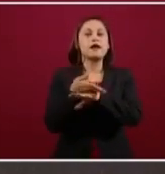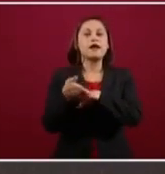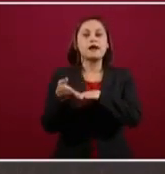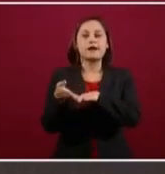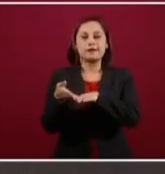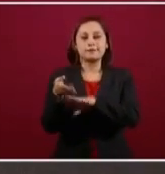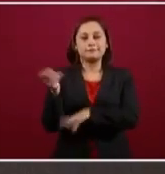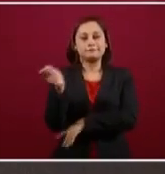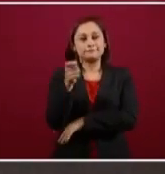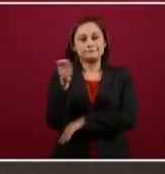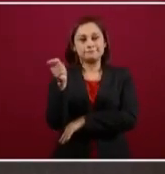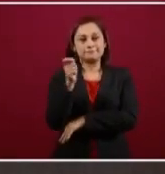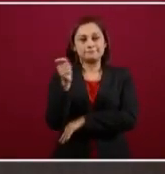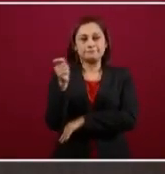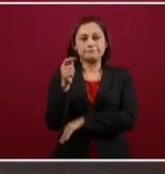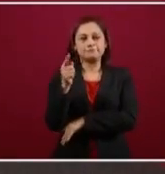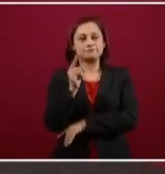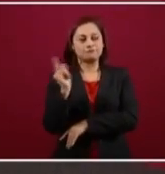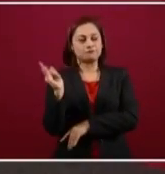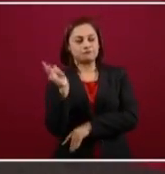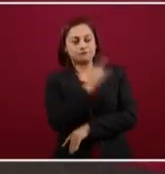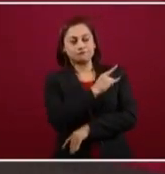y vamos a poner ahí un letrero.